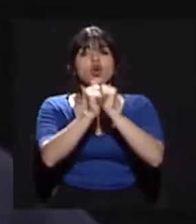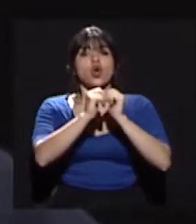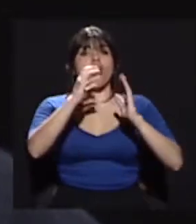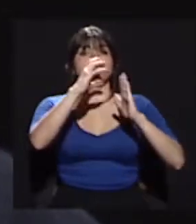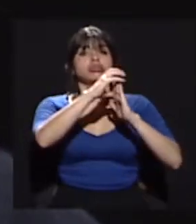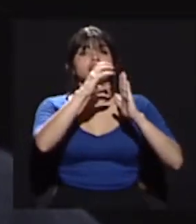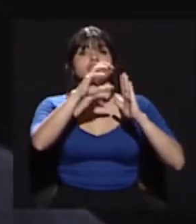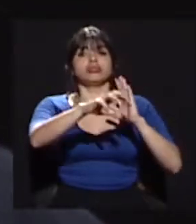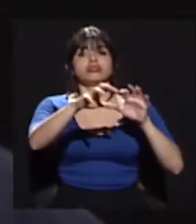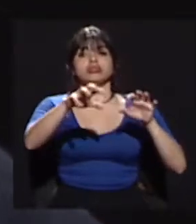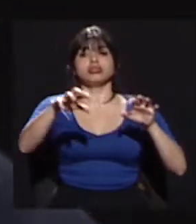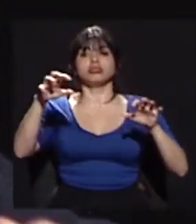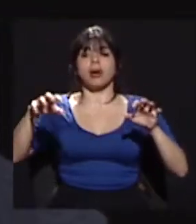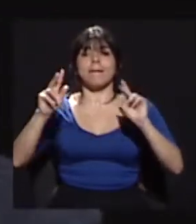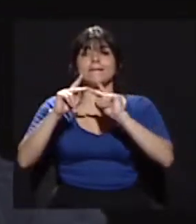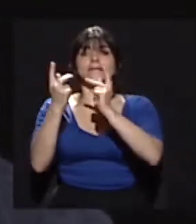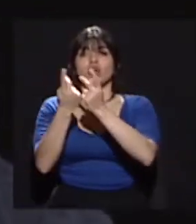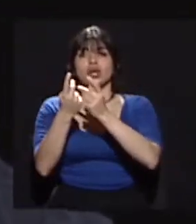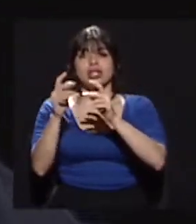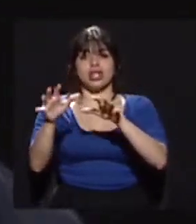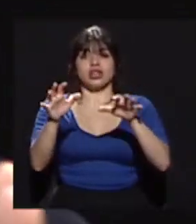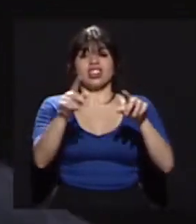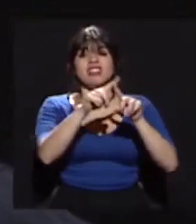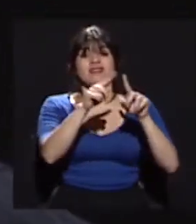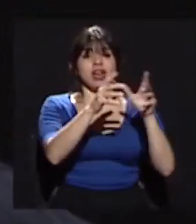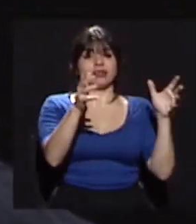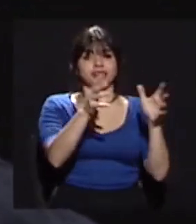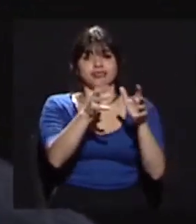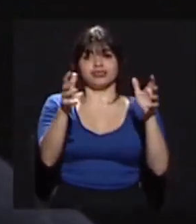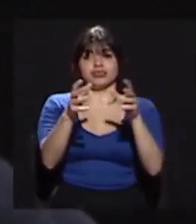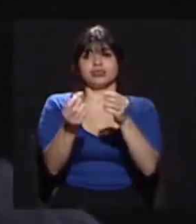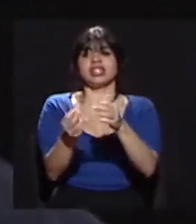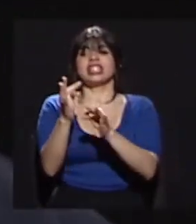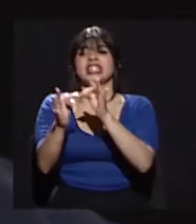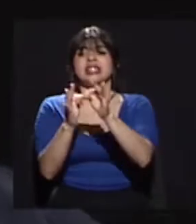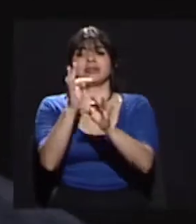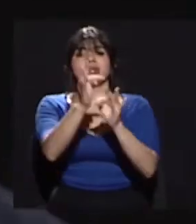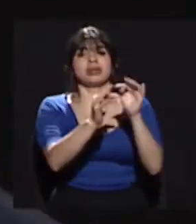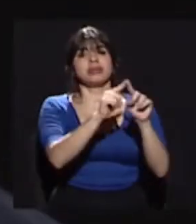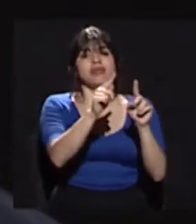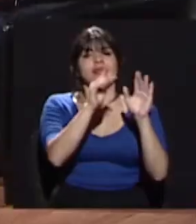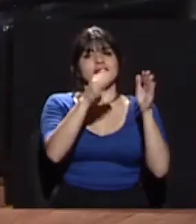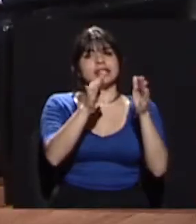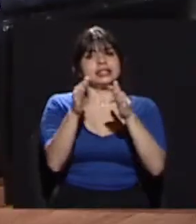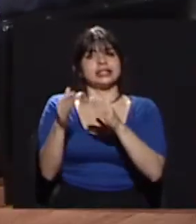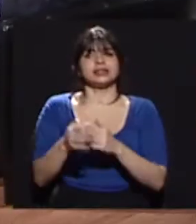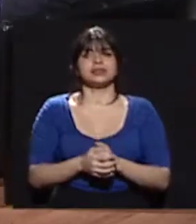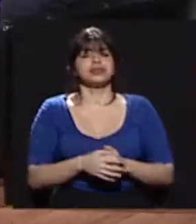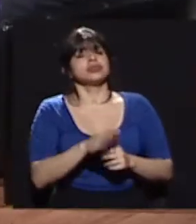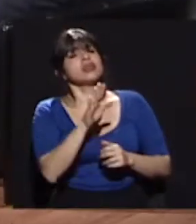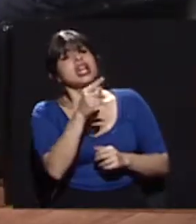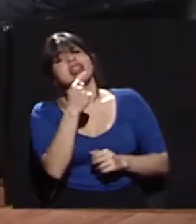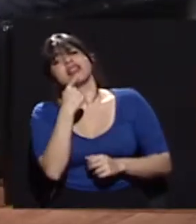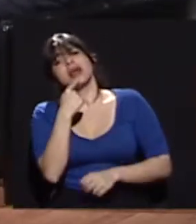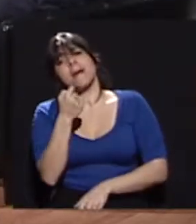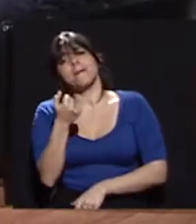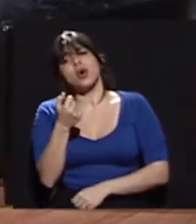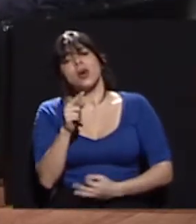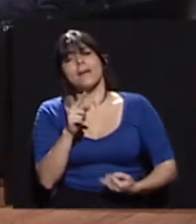políticos de diferente tamaño y diferente naturaleza prácticamente caso por cárcel se ha dicho poco